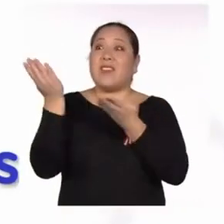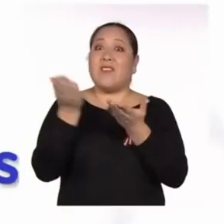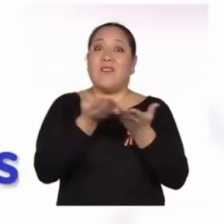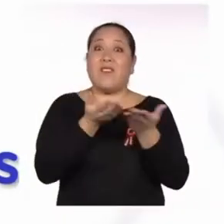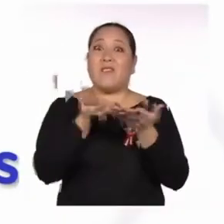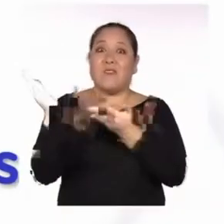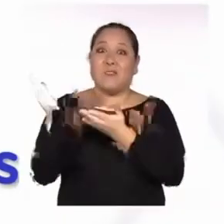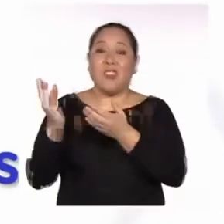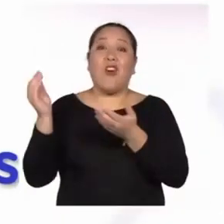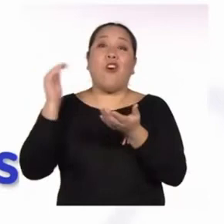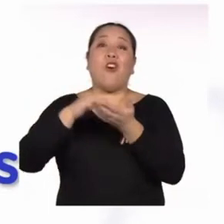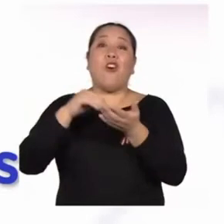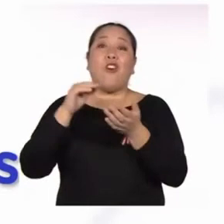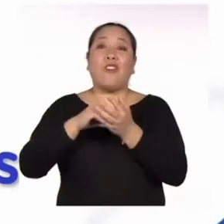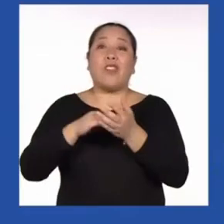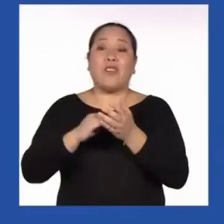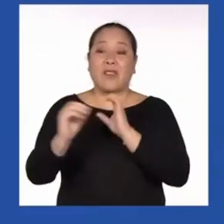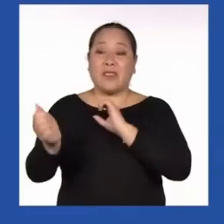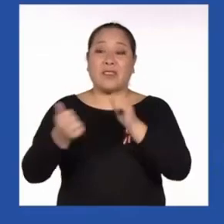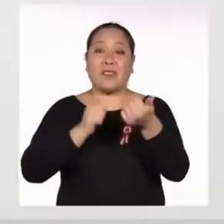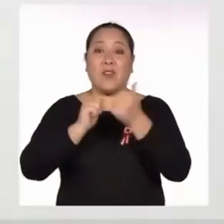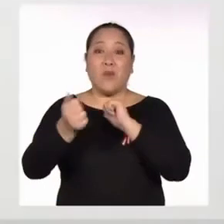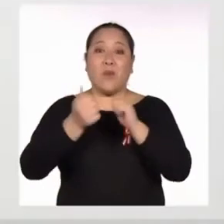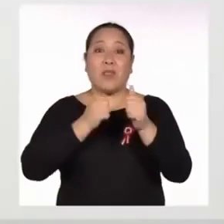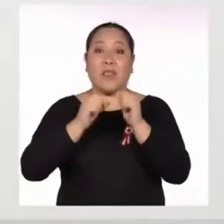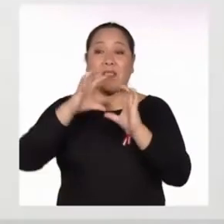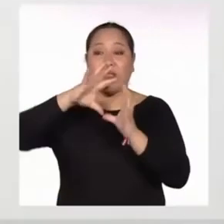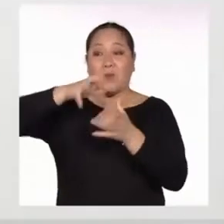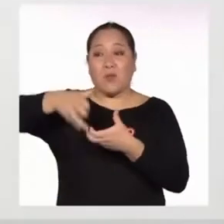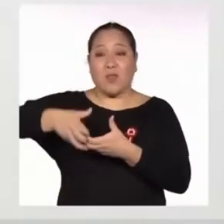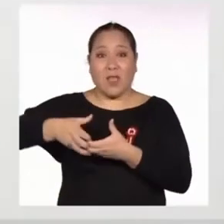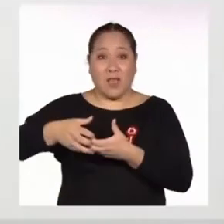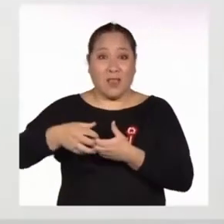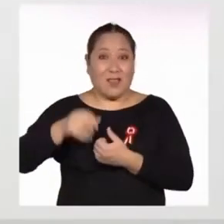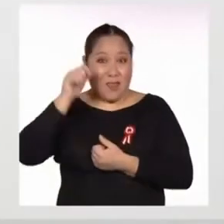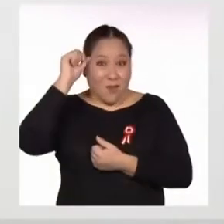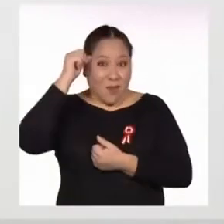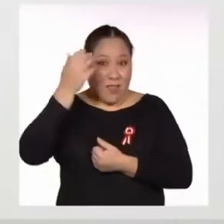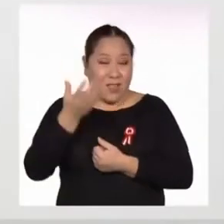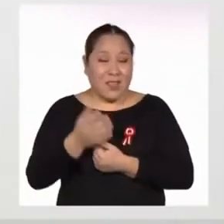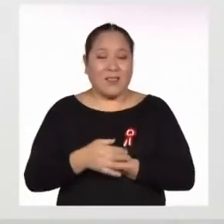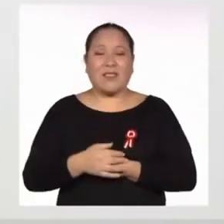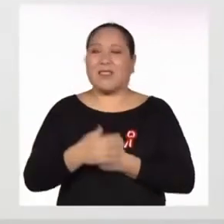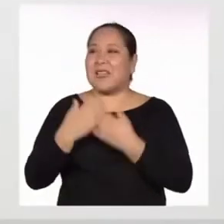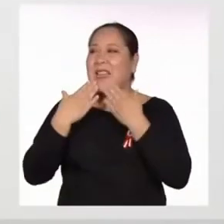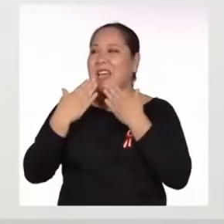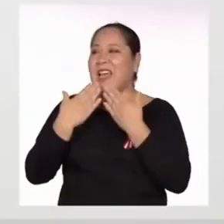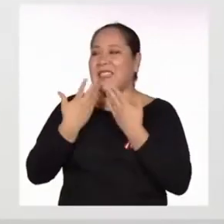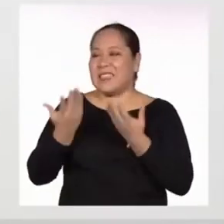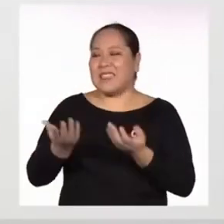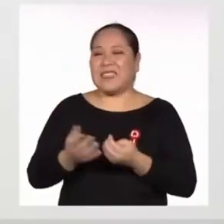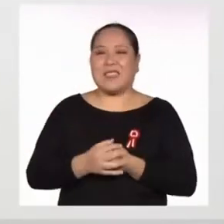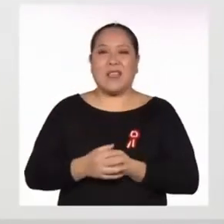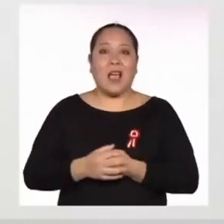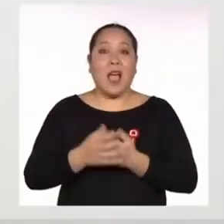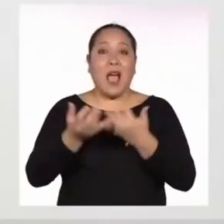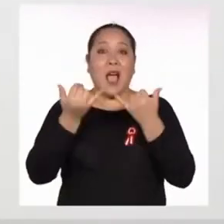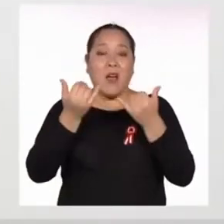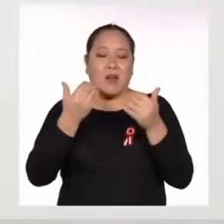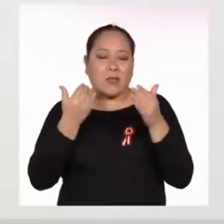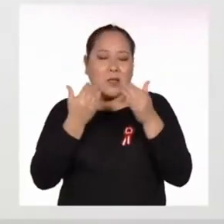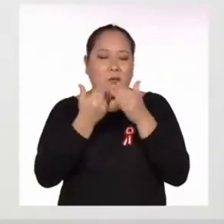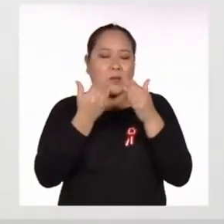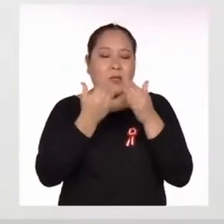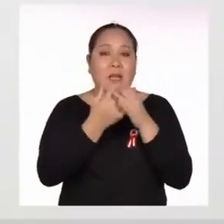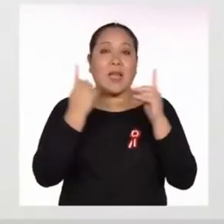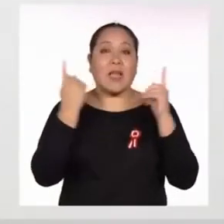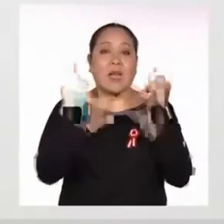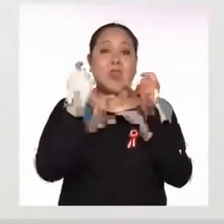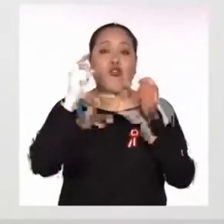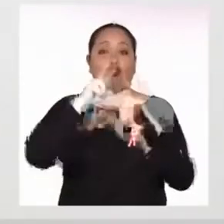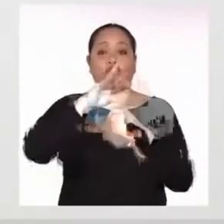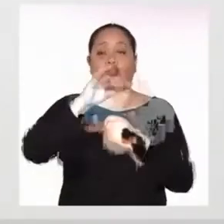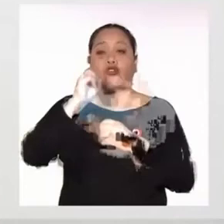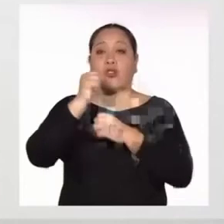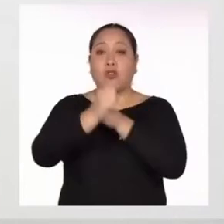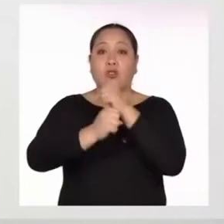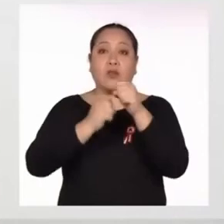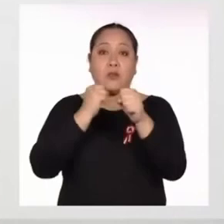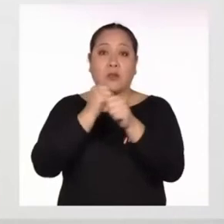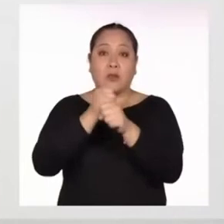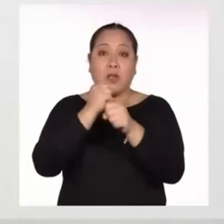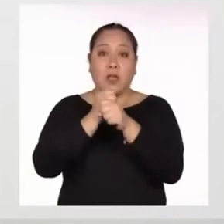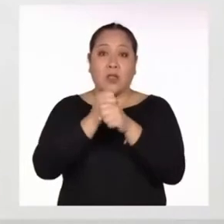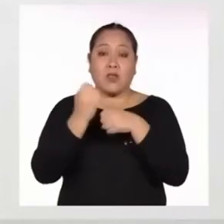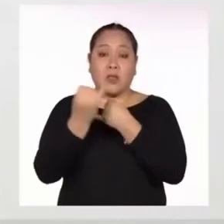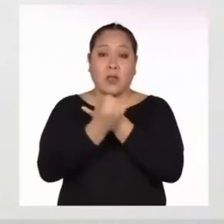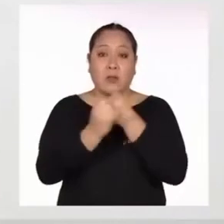muchachos ahora que nos acercamos al bicentenario hay que recordar que la población